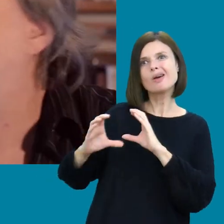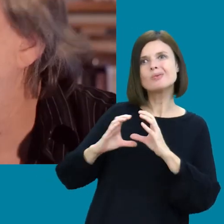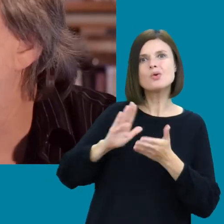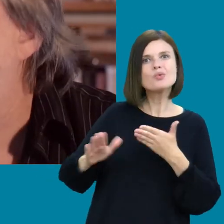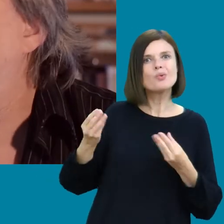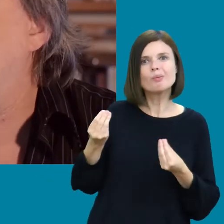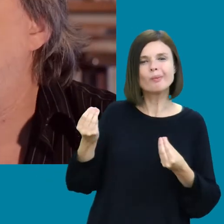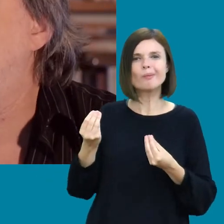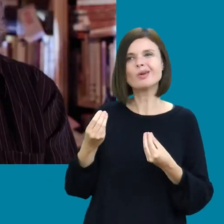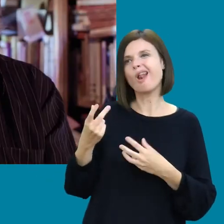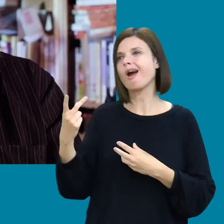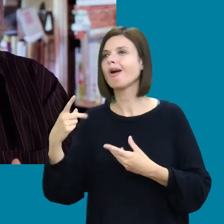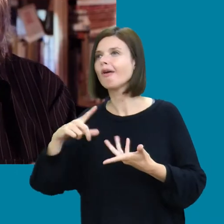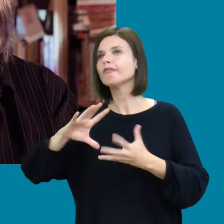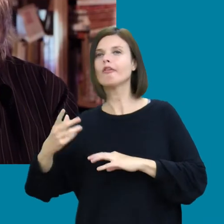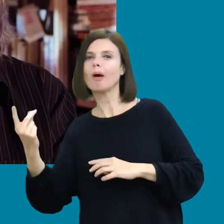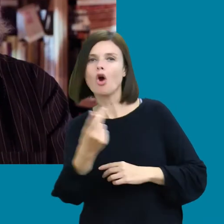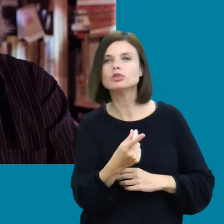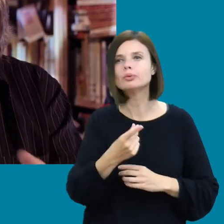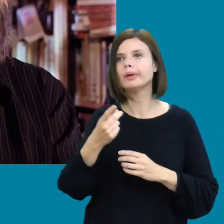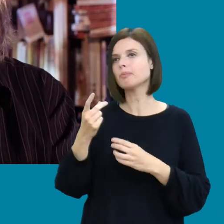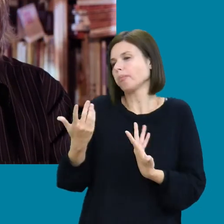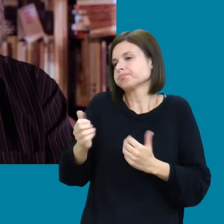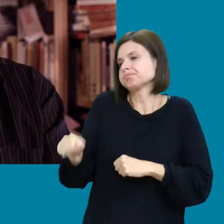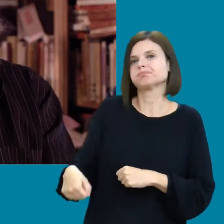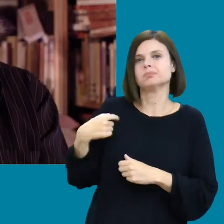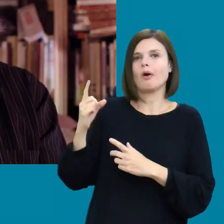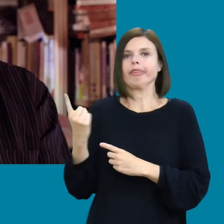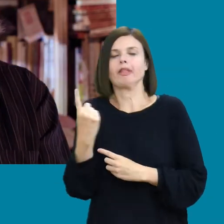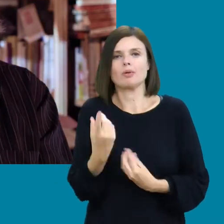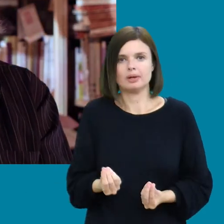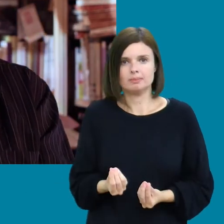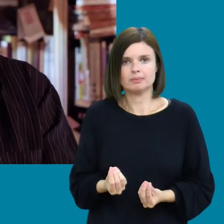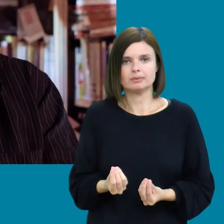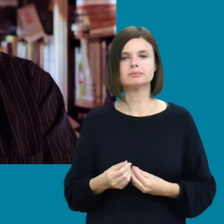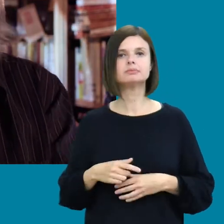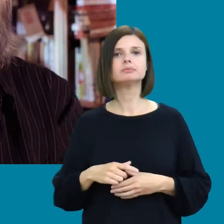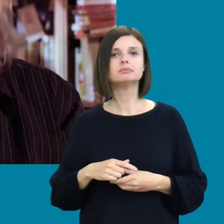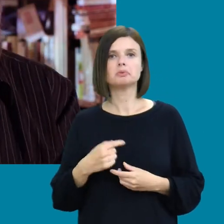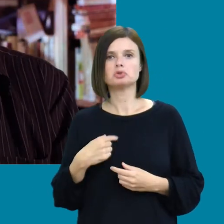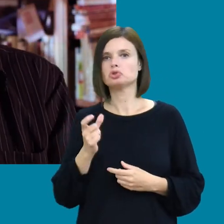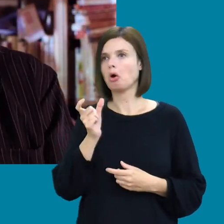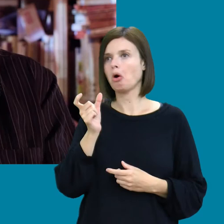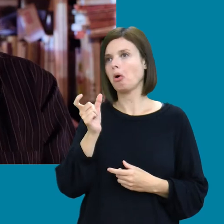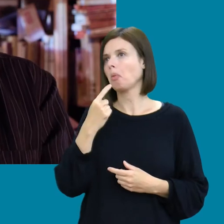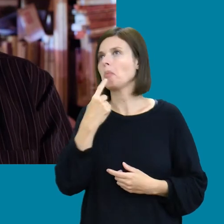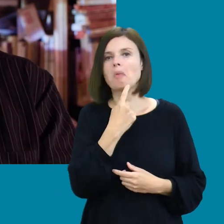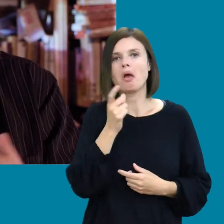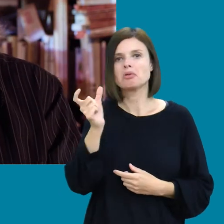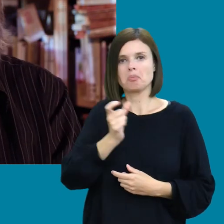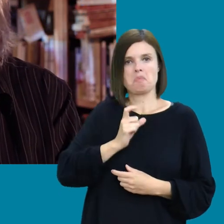comunicación la pueden sacar, digamos, del consumismo, del esnobismo, del individualismo? Creo que yo no tengo